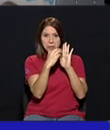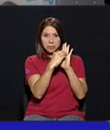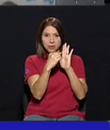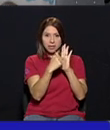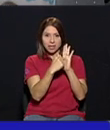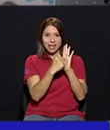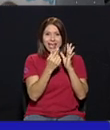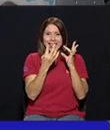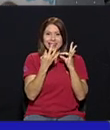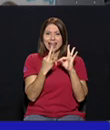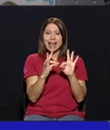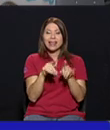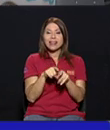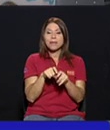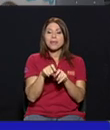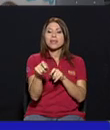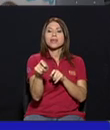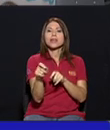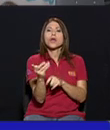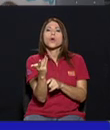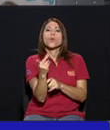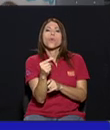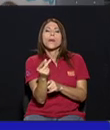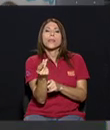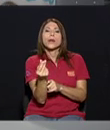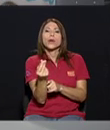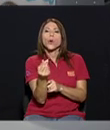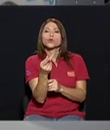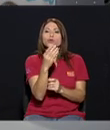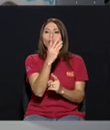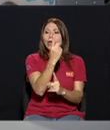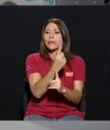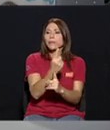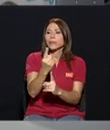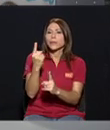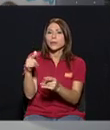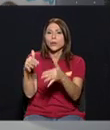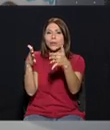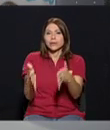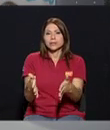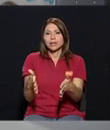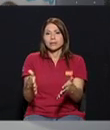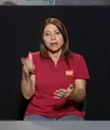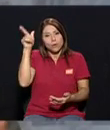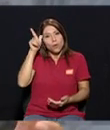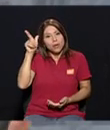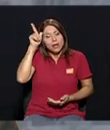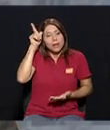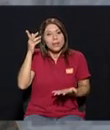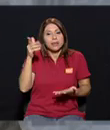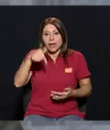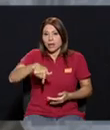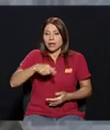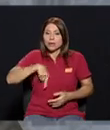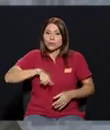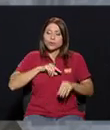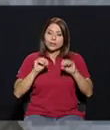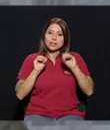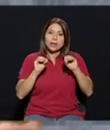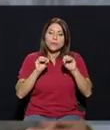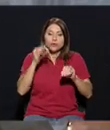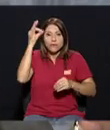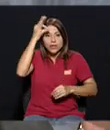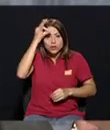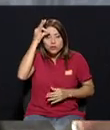el costo de los estudiantes, obviamente el costo de los estudiantes en las universidades públicas donde enseñamos filosofía,